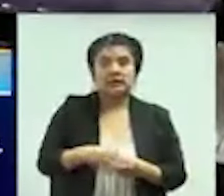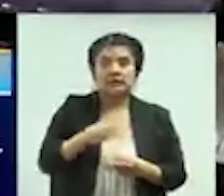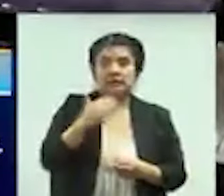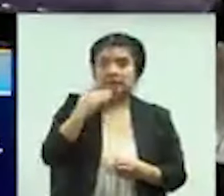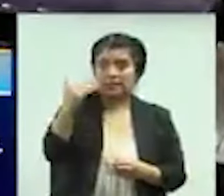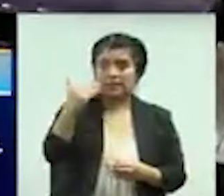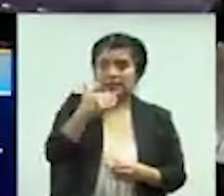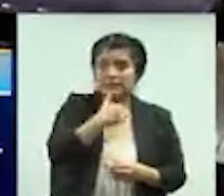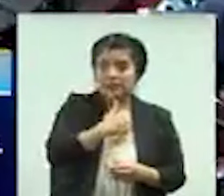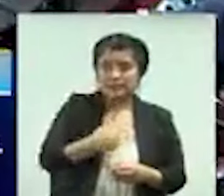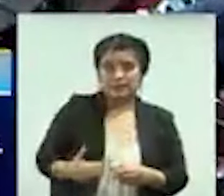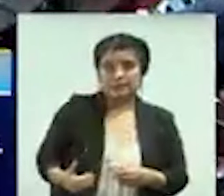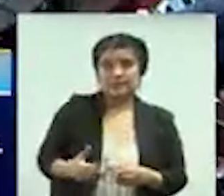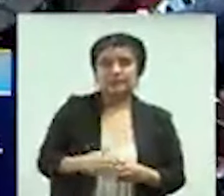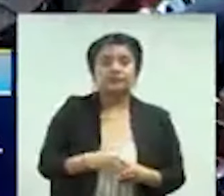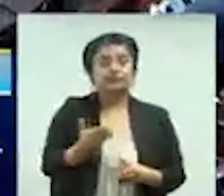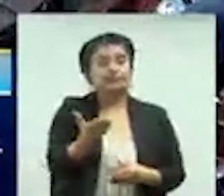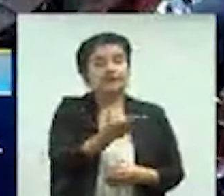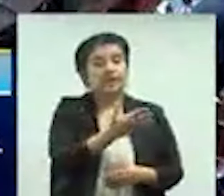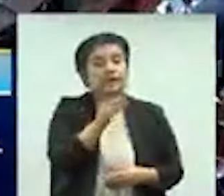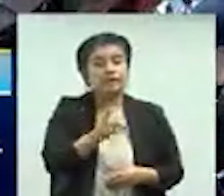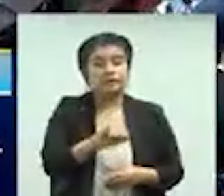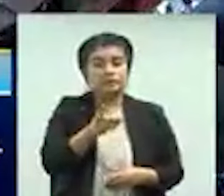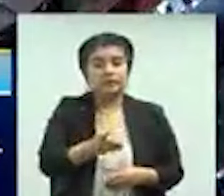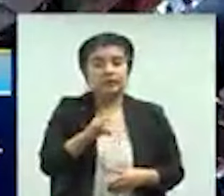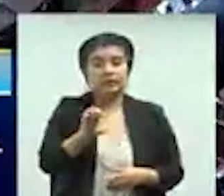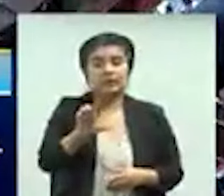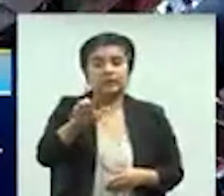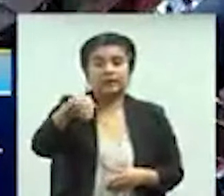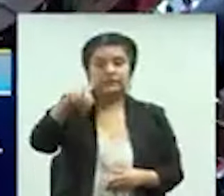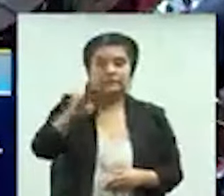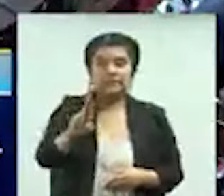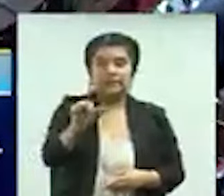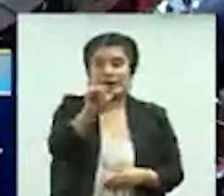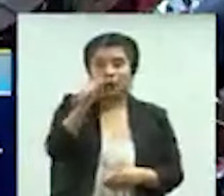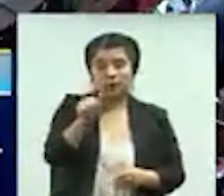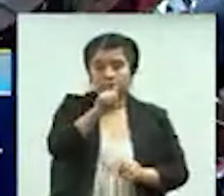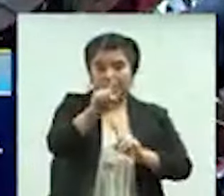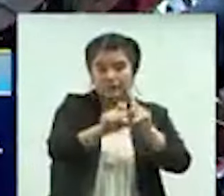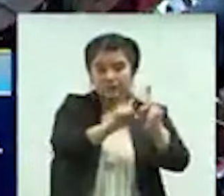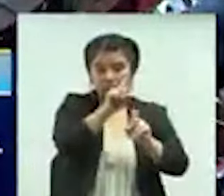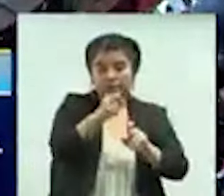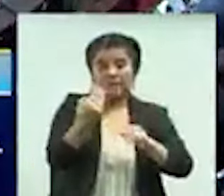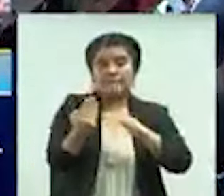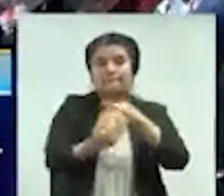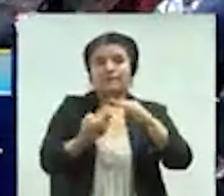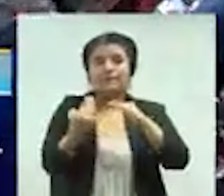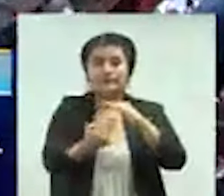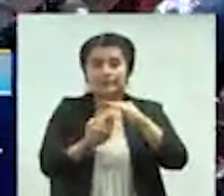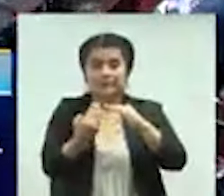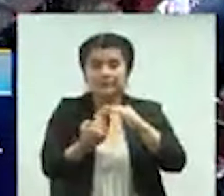Tiene la palabra el diputado Elmer Palencia para formular la siguiente pregunta básica.